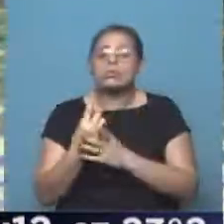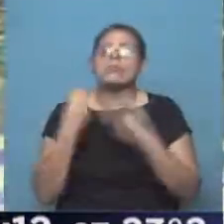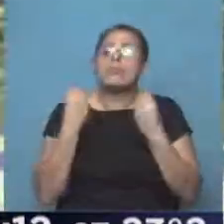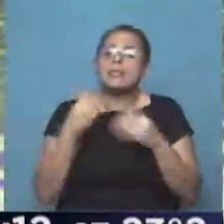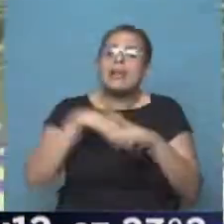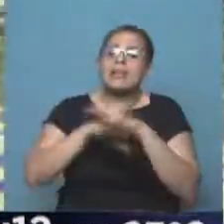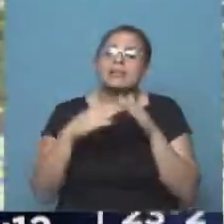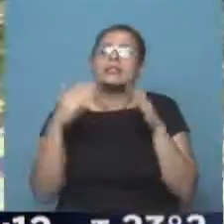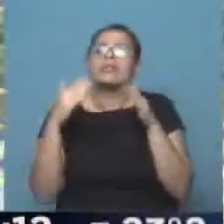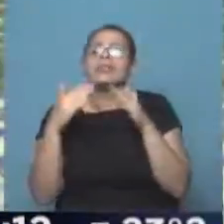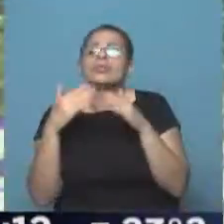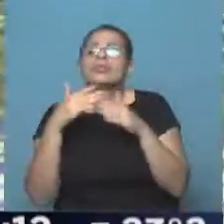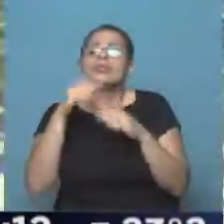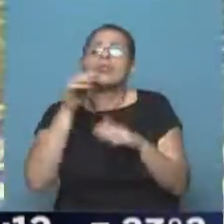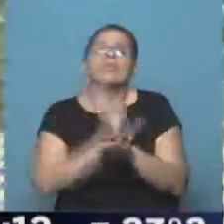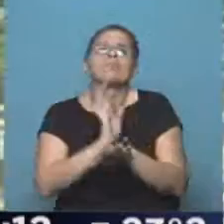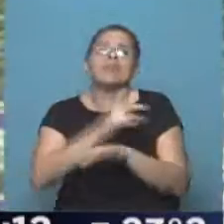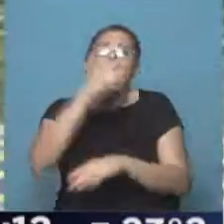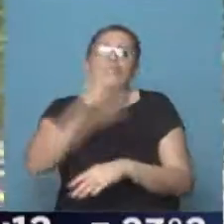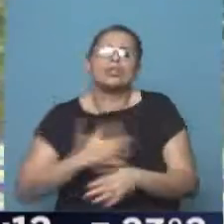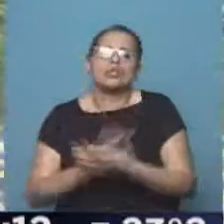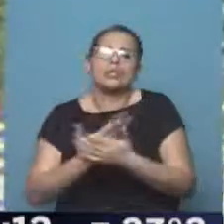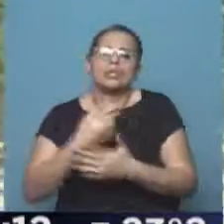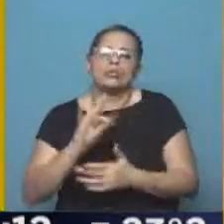pasaba dentro de la gente, que uno lo vivía como propio.